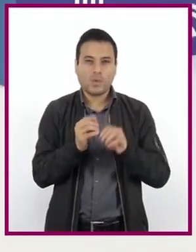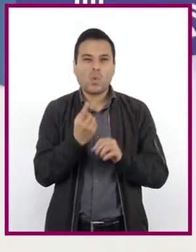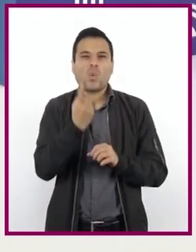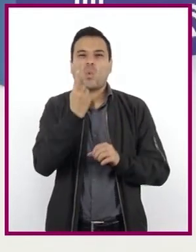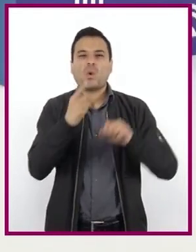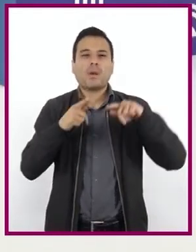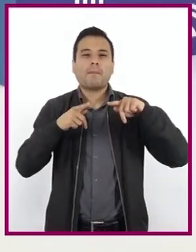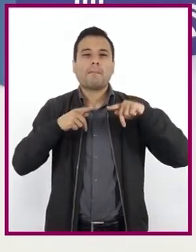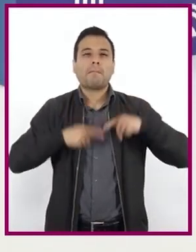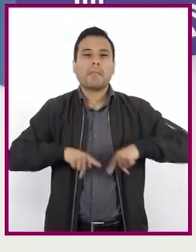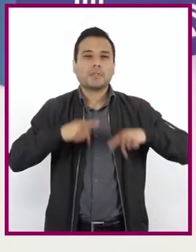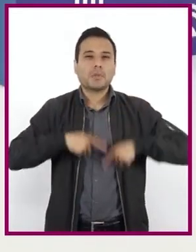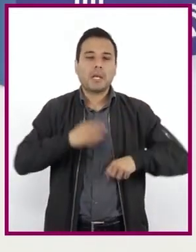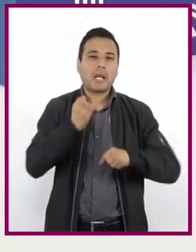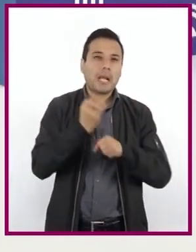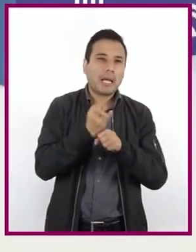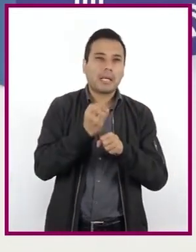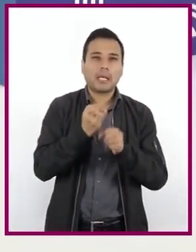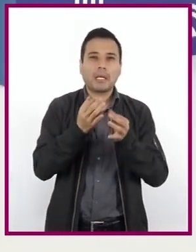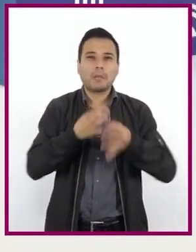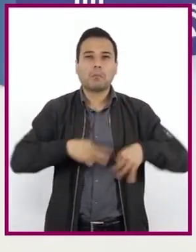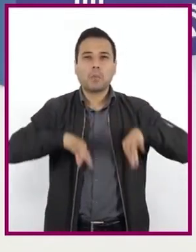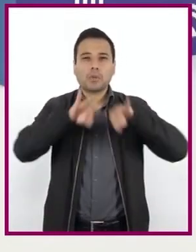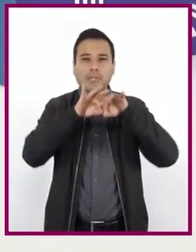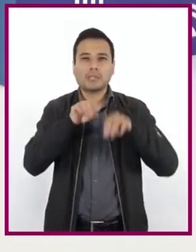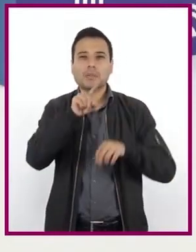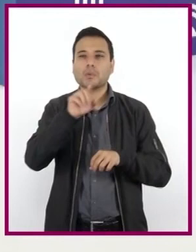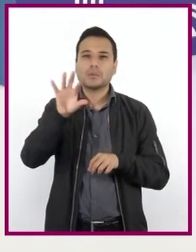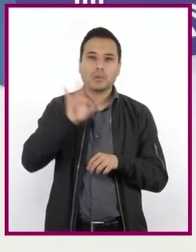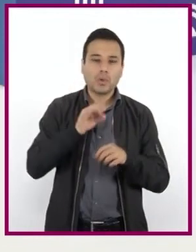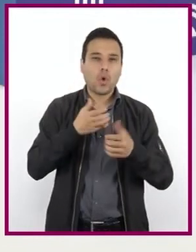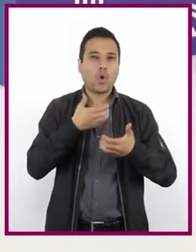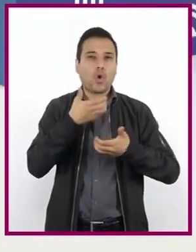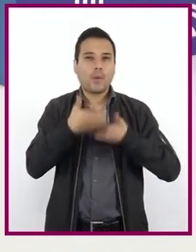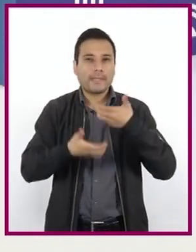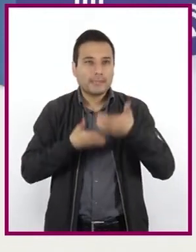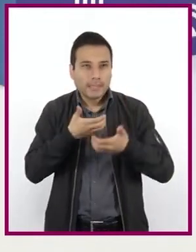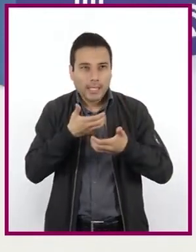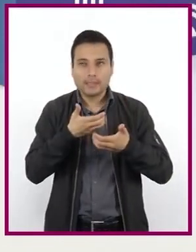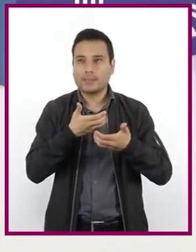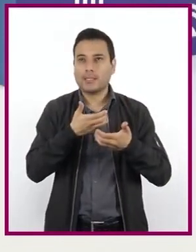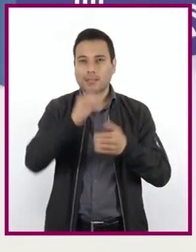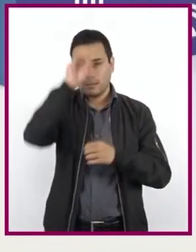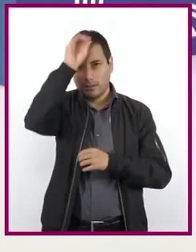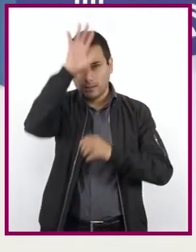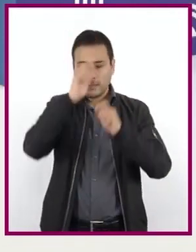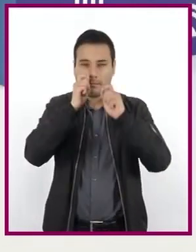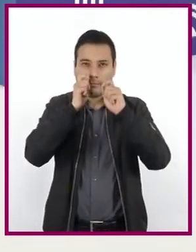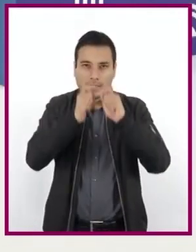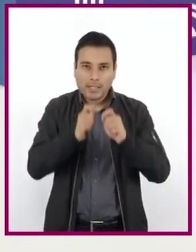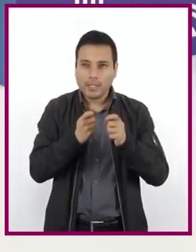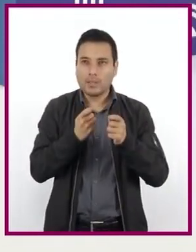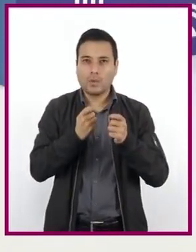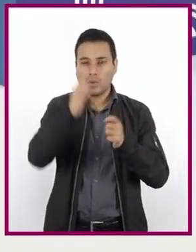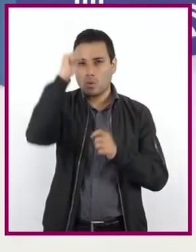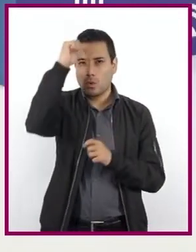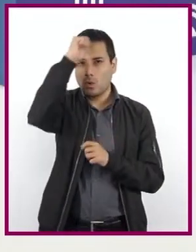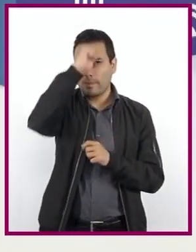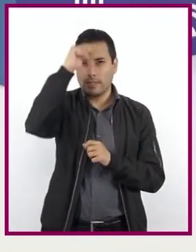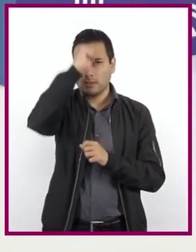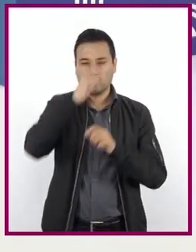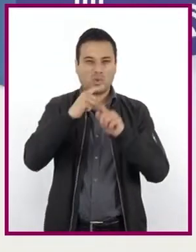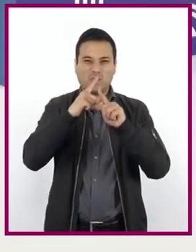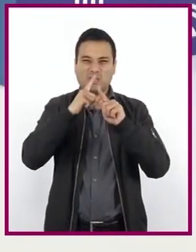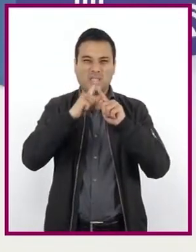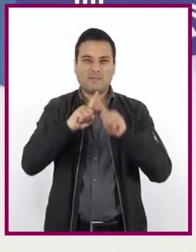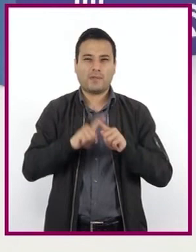preferencia. Puede ser un comerciante, minero, obispo. Empleen los recursos característicos